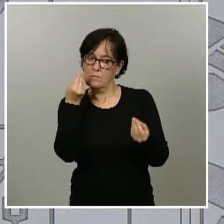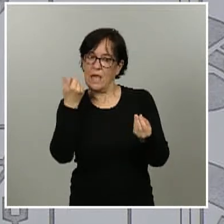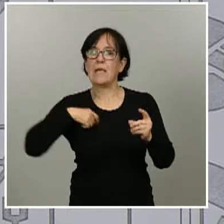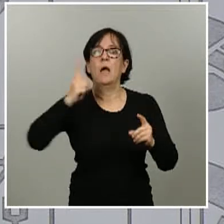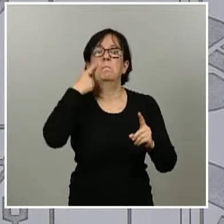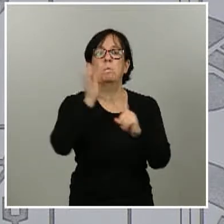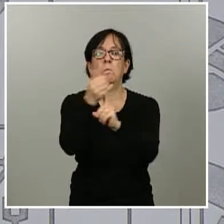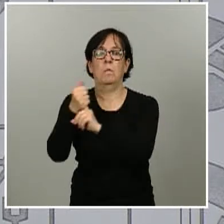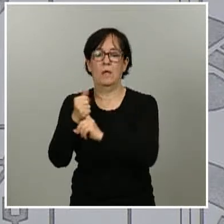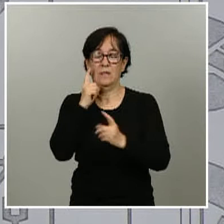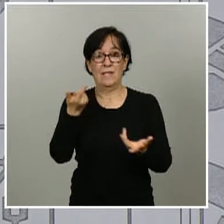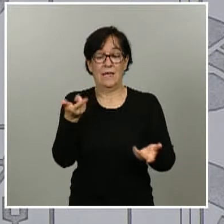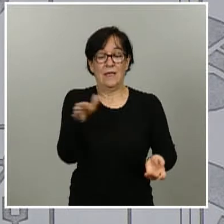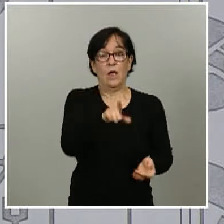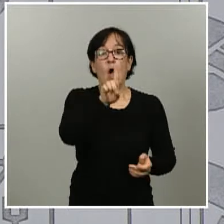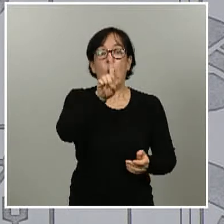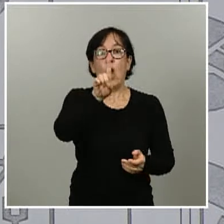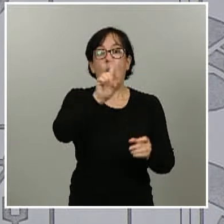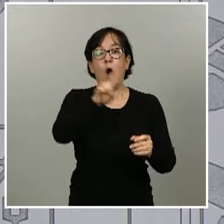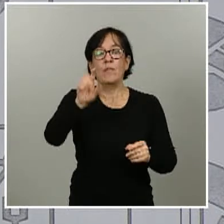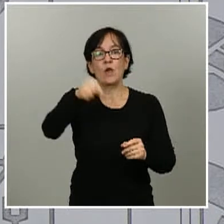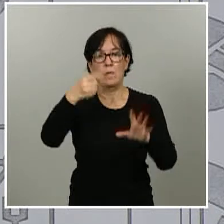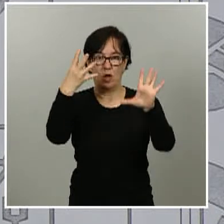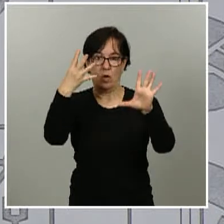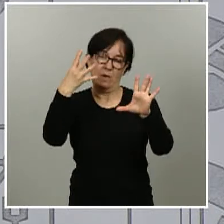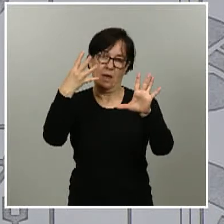nuestra letalidad es del 11,9%, el 12%.